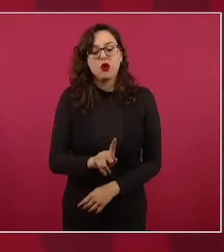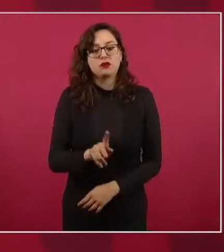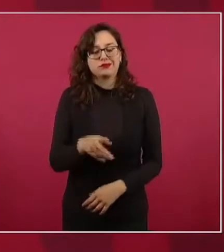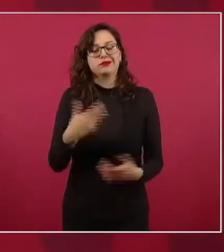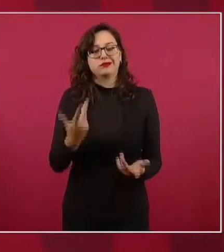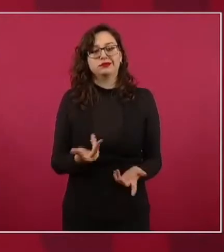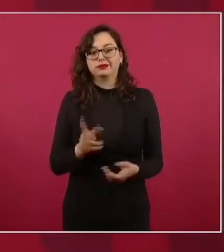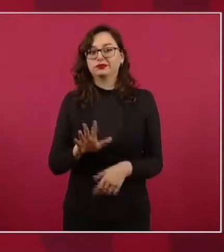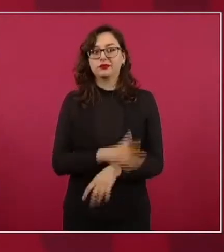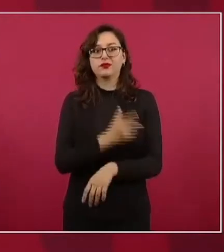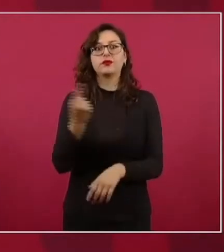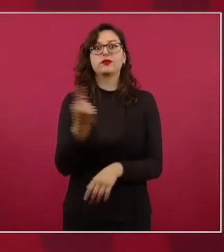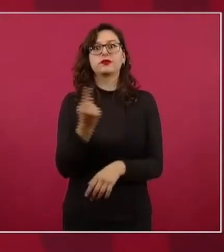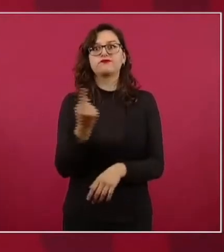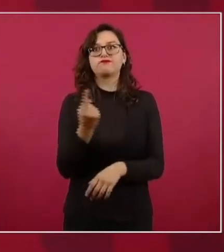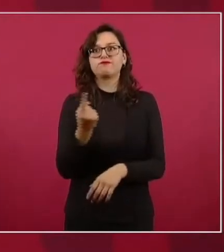porque